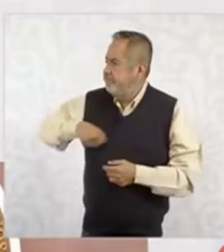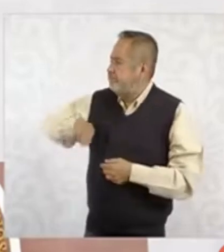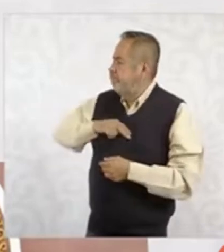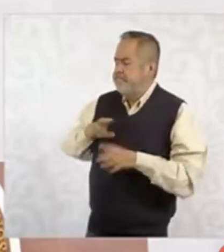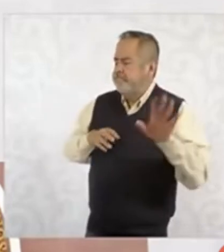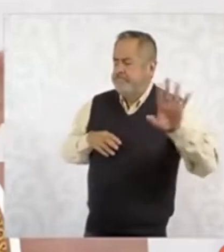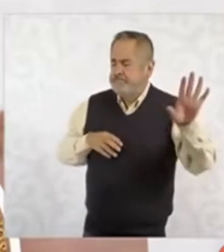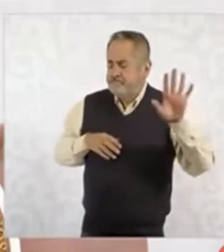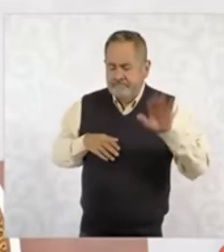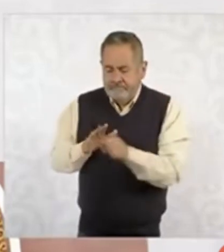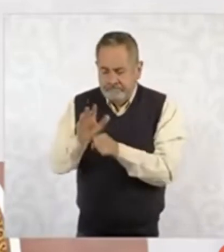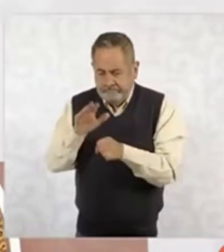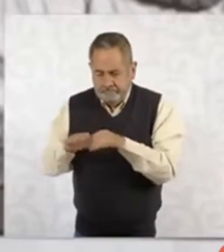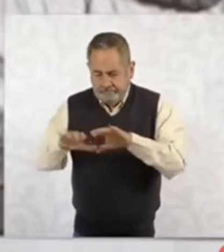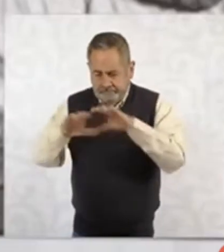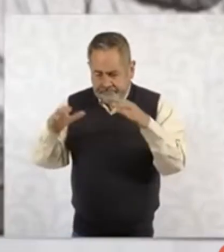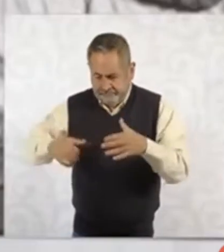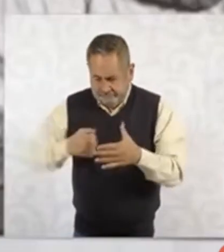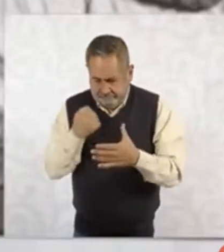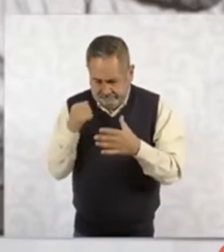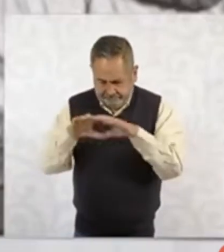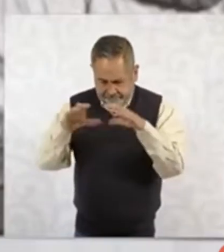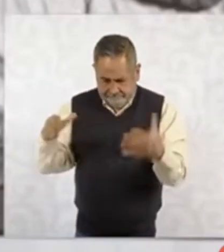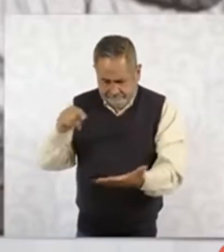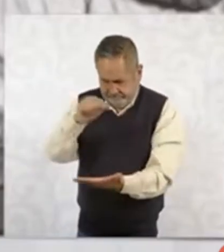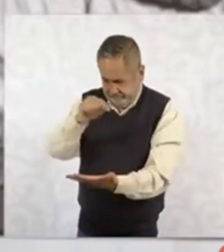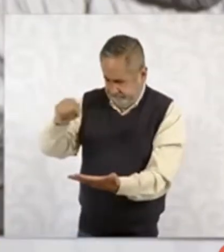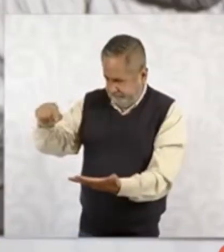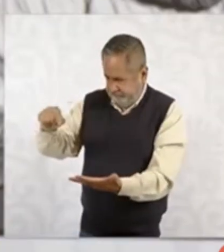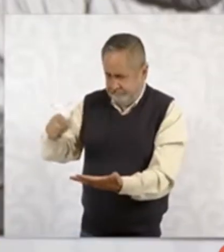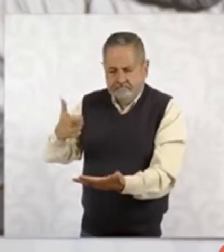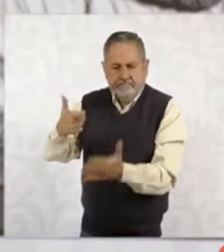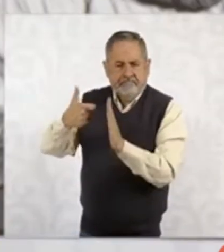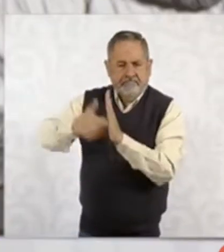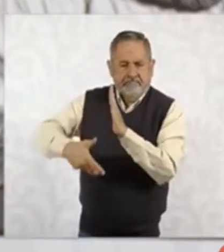mantenemos una canasta básica al precio?